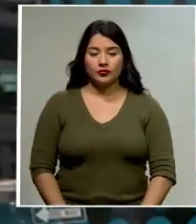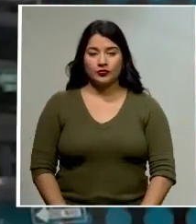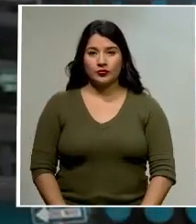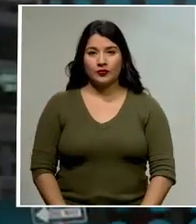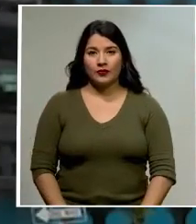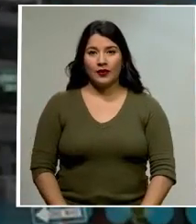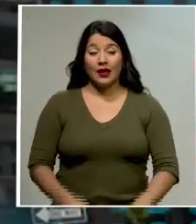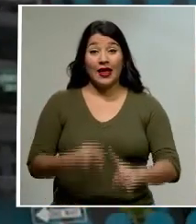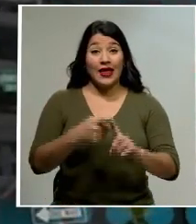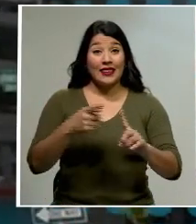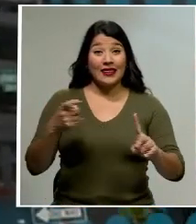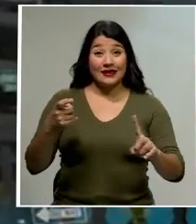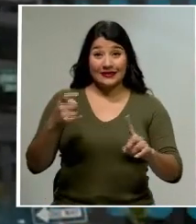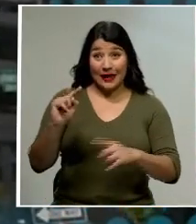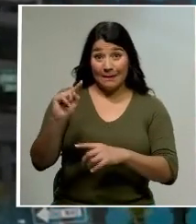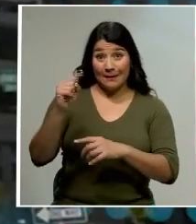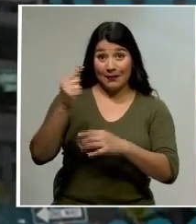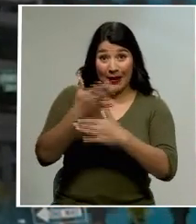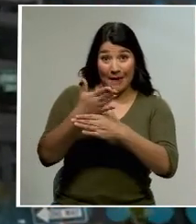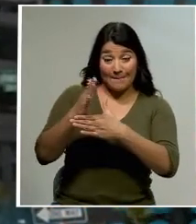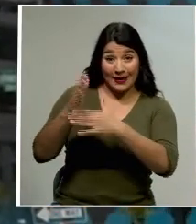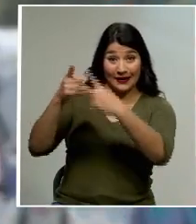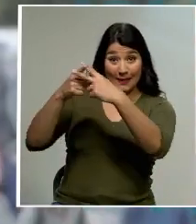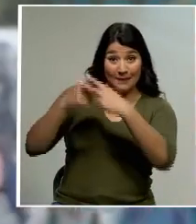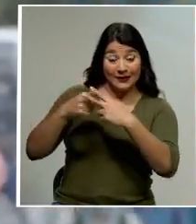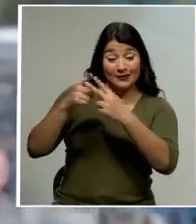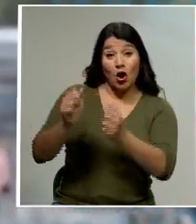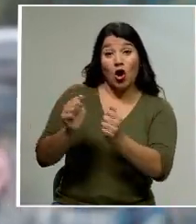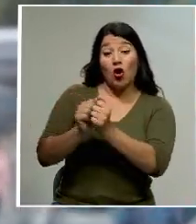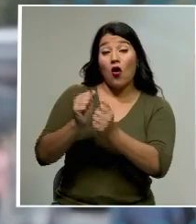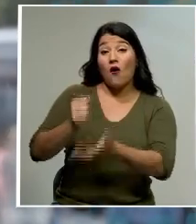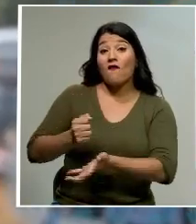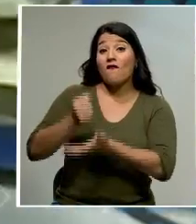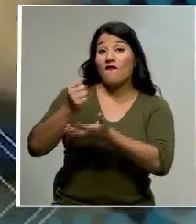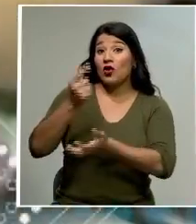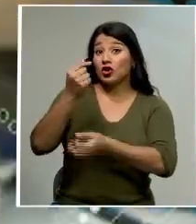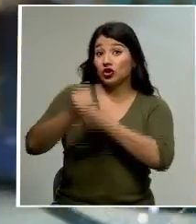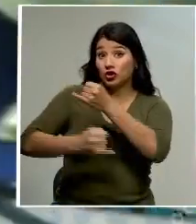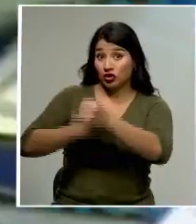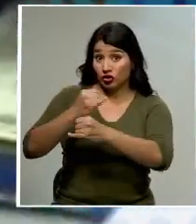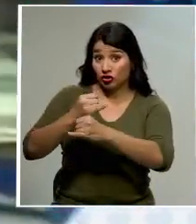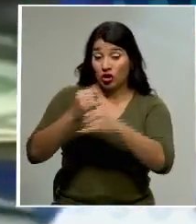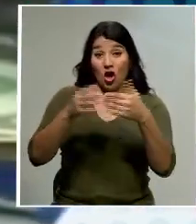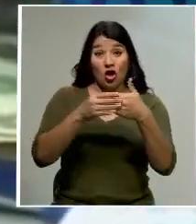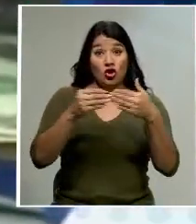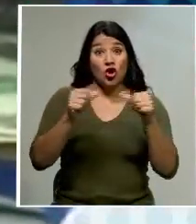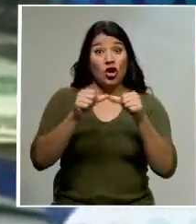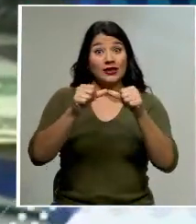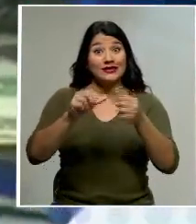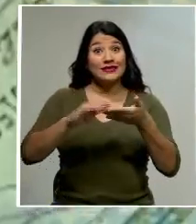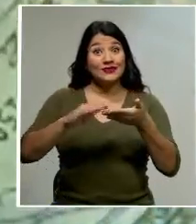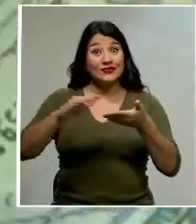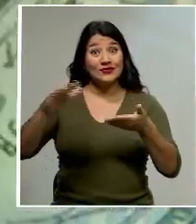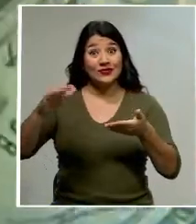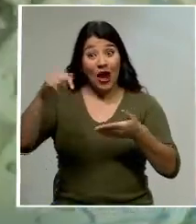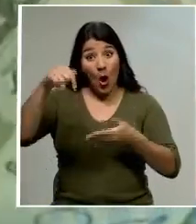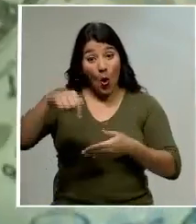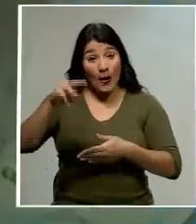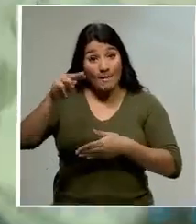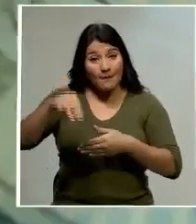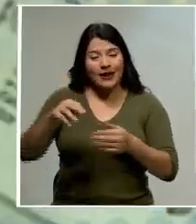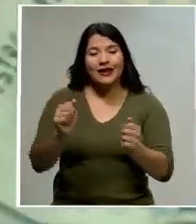Pese al primer desembolso del Fondo Monetario Internacional, el dólar sigue subiendo y este martes alcanzó el precio más alto del año